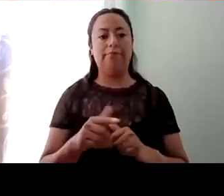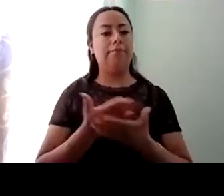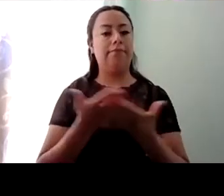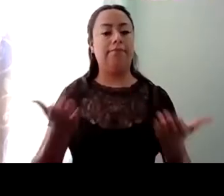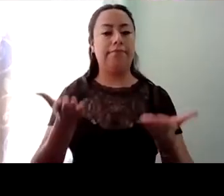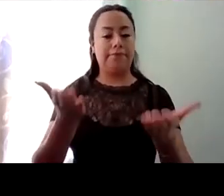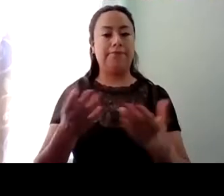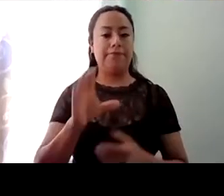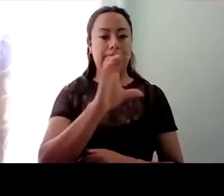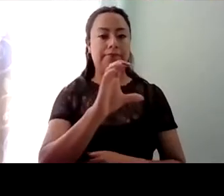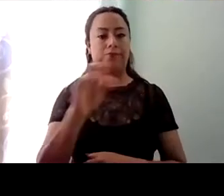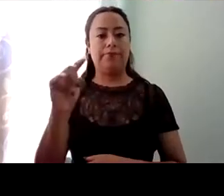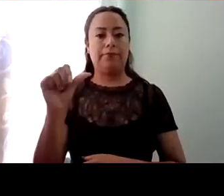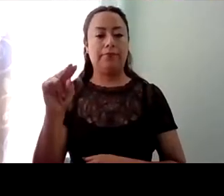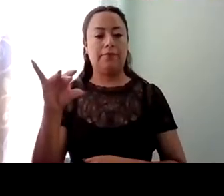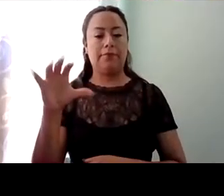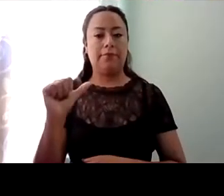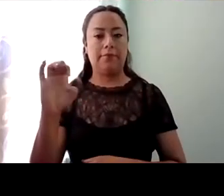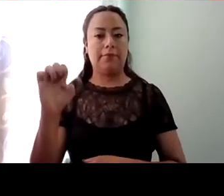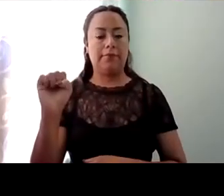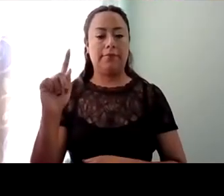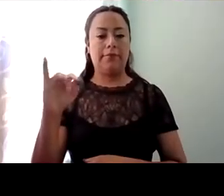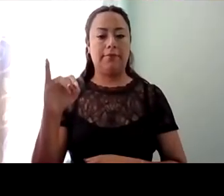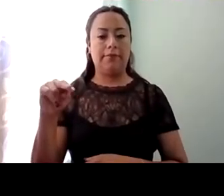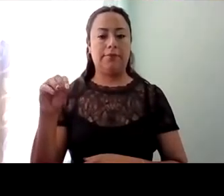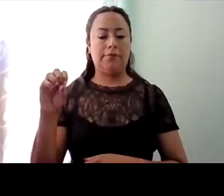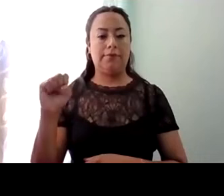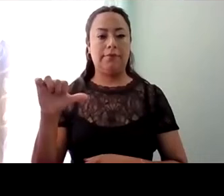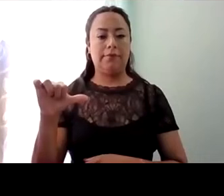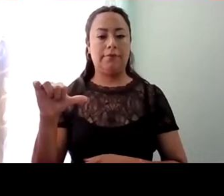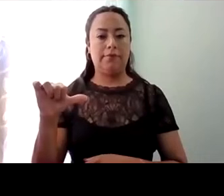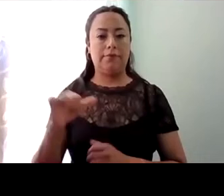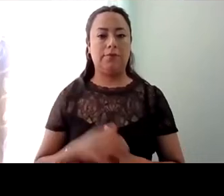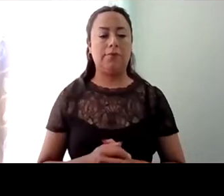la ciudadana Tania Espinosa Sánchez hasta por 5 minutos para